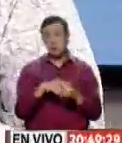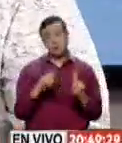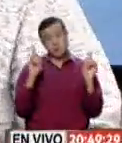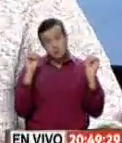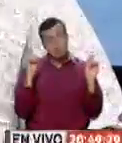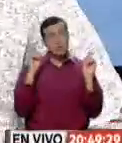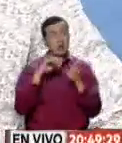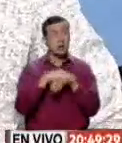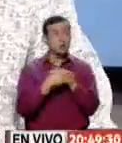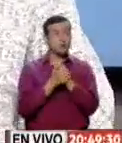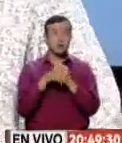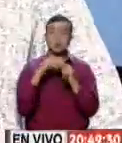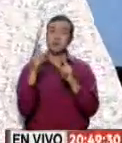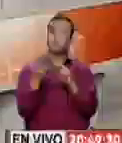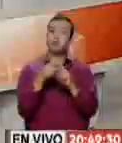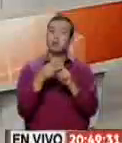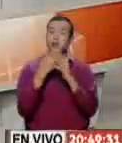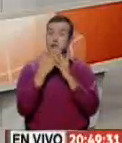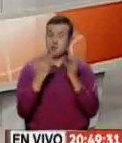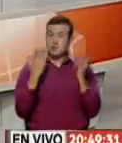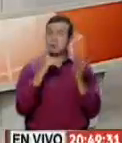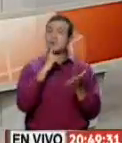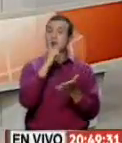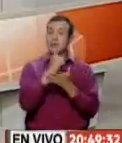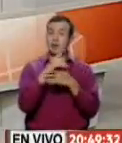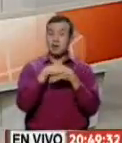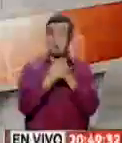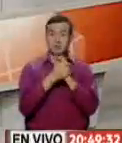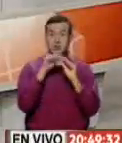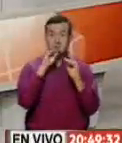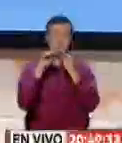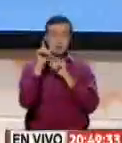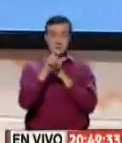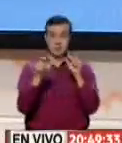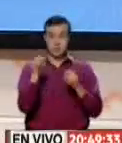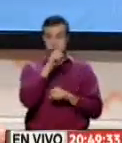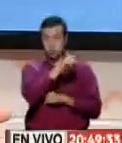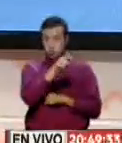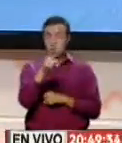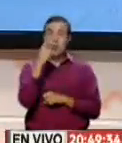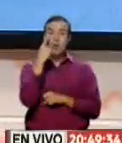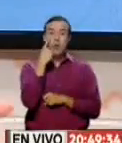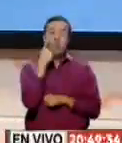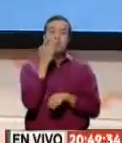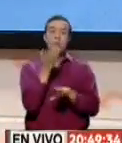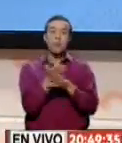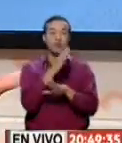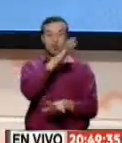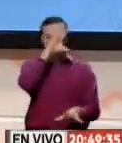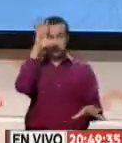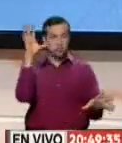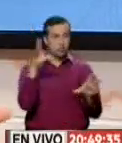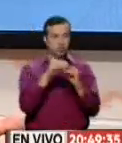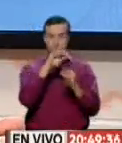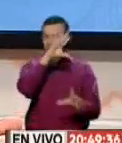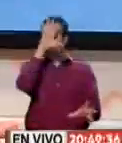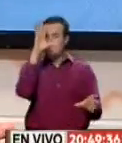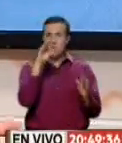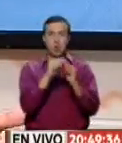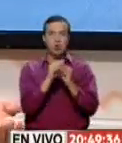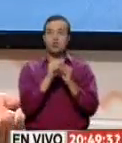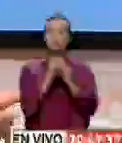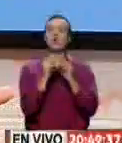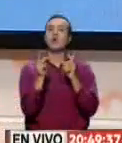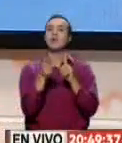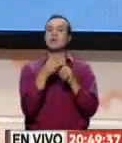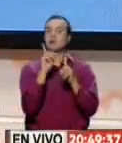y aprovechando las redes sociales. Claro que sí, y aprovechamos también para que la ciudadanía pueda conectarse y seguir todas las plataformas digitales de